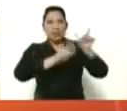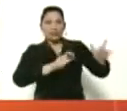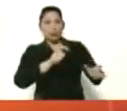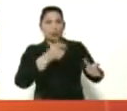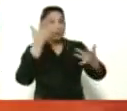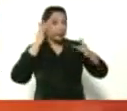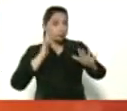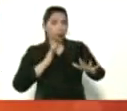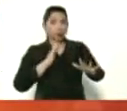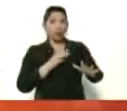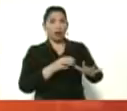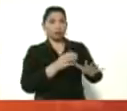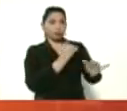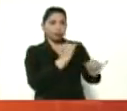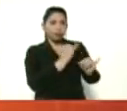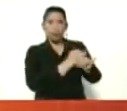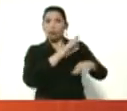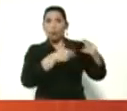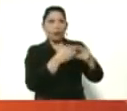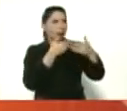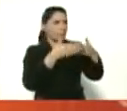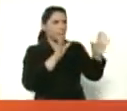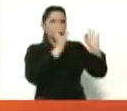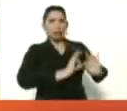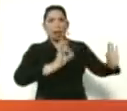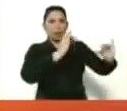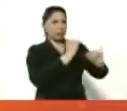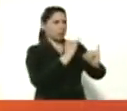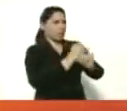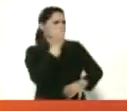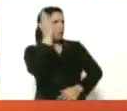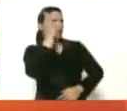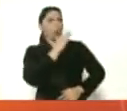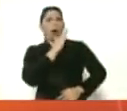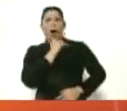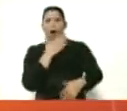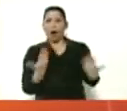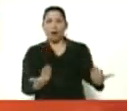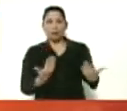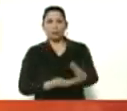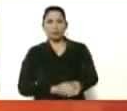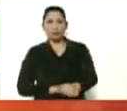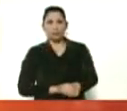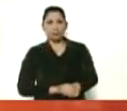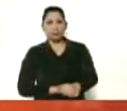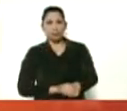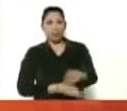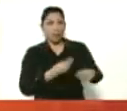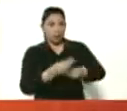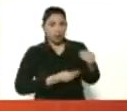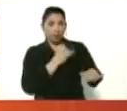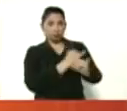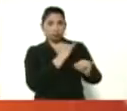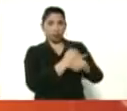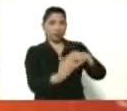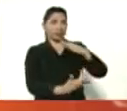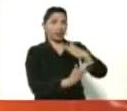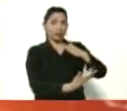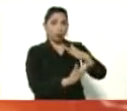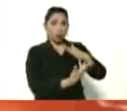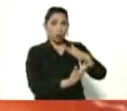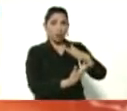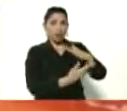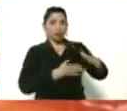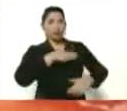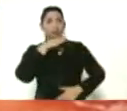que la página nunca ha logrado abrir, que no tiene ni siquiera la capacidad para hacer una plataforma tecnológica suficiente o